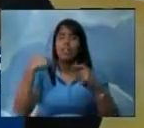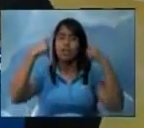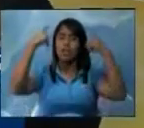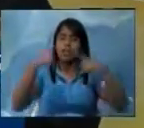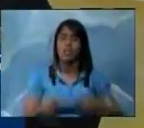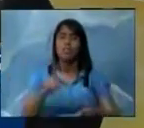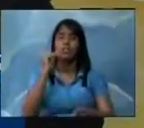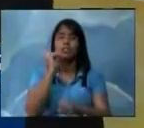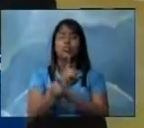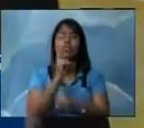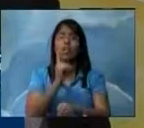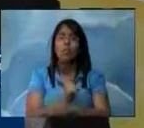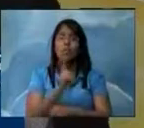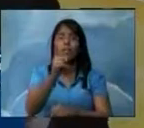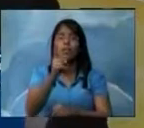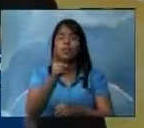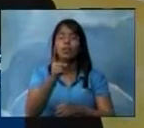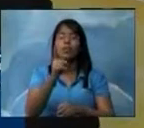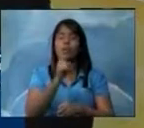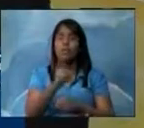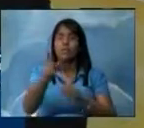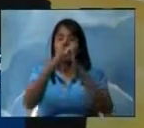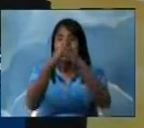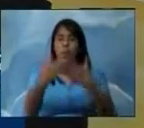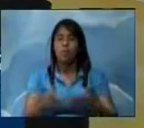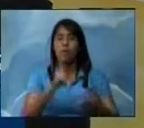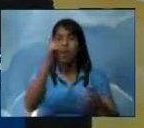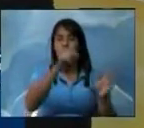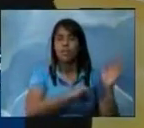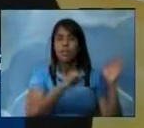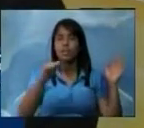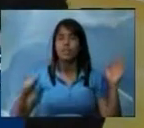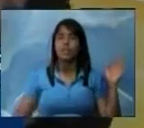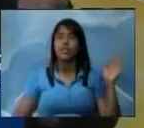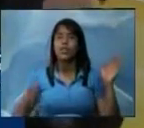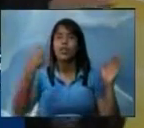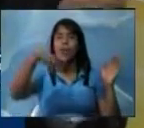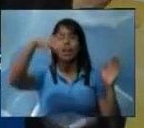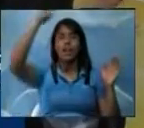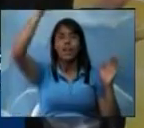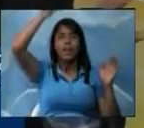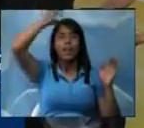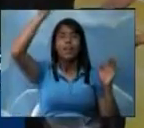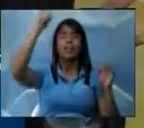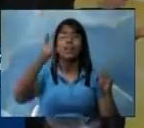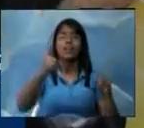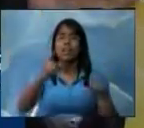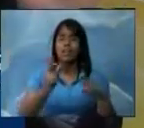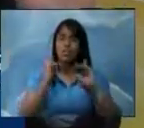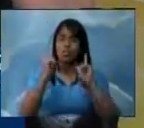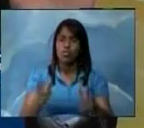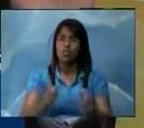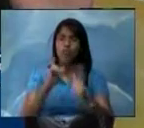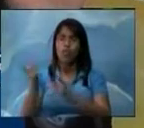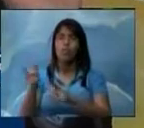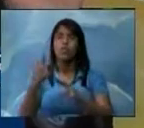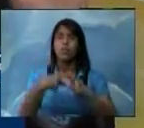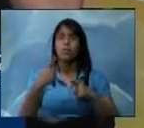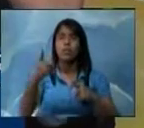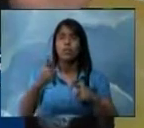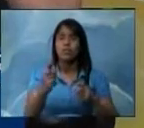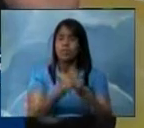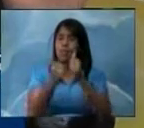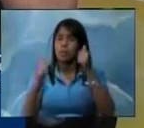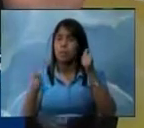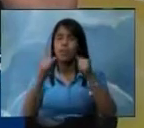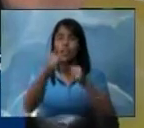ser solamente y únicamente la palabra del Señor. El rey le dio una orden, pero ellos se